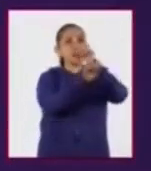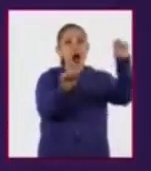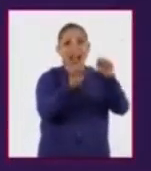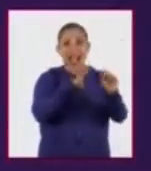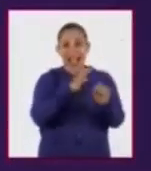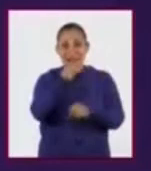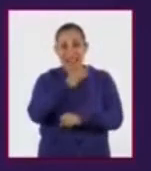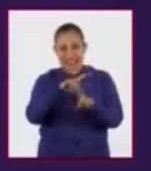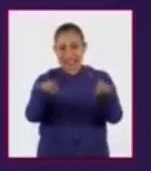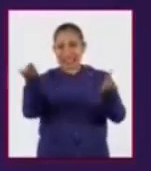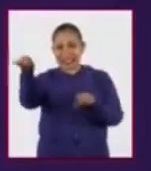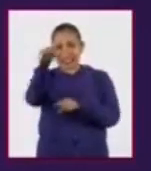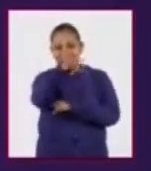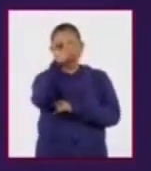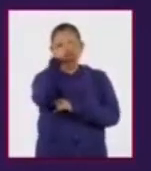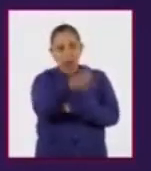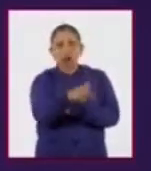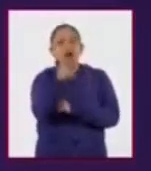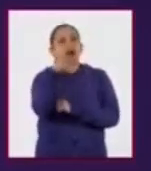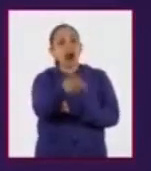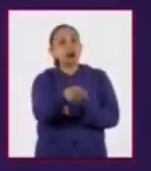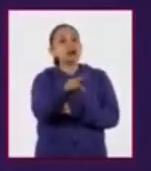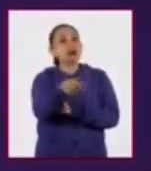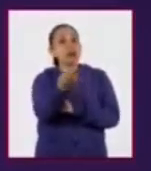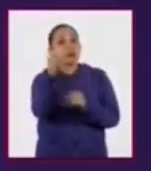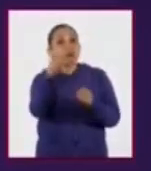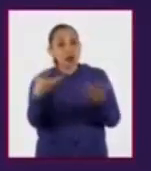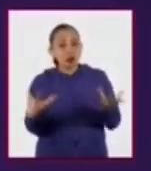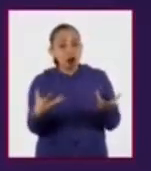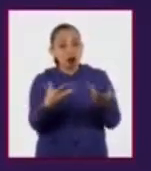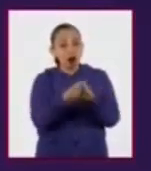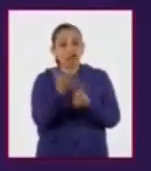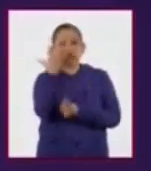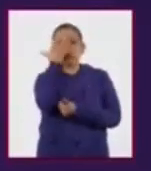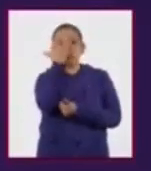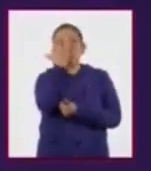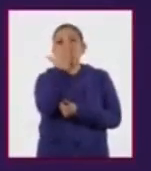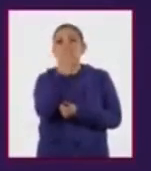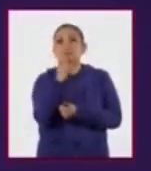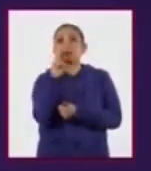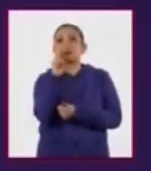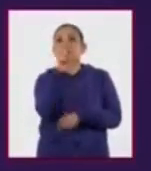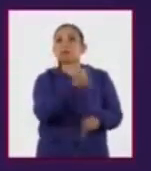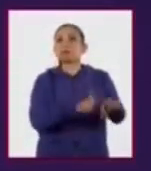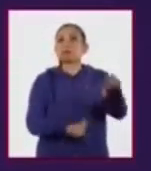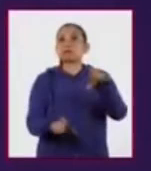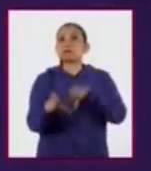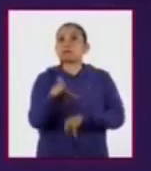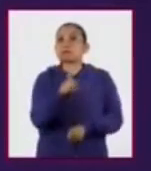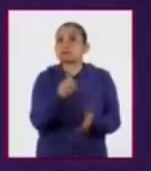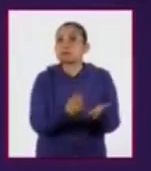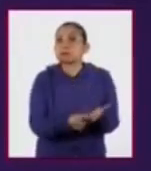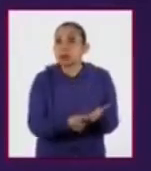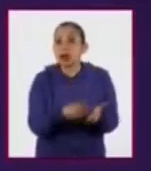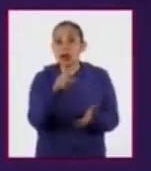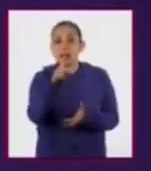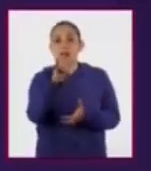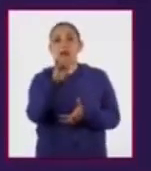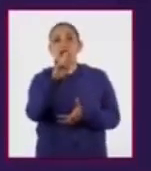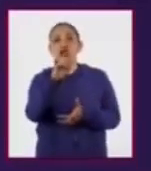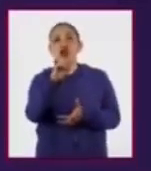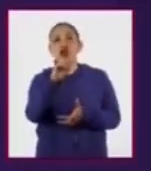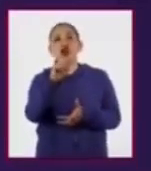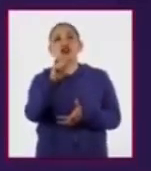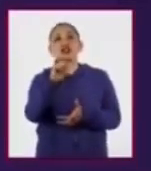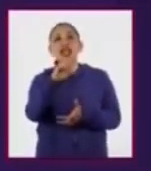muchas festividades en nuestro país son parte de un hermoso espectáculo de química? La pirotecnia